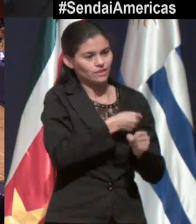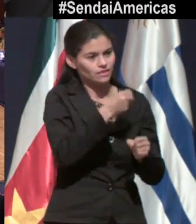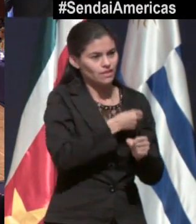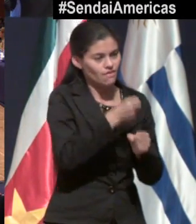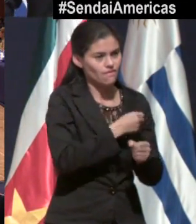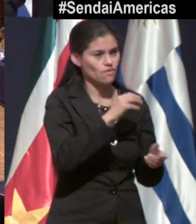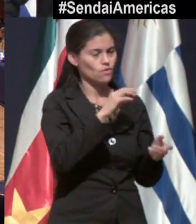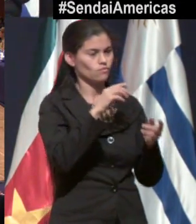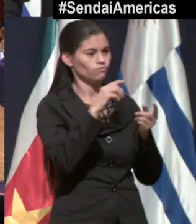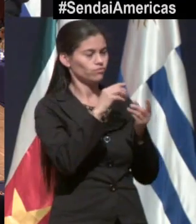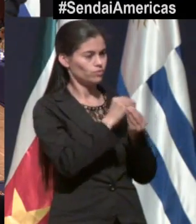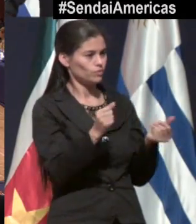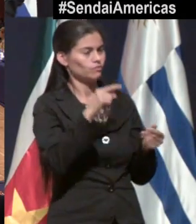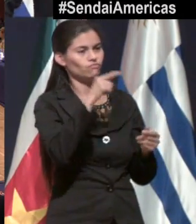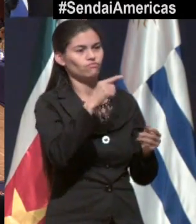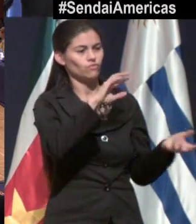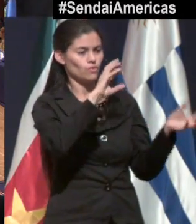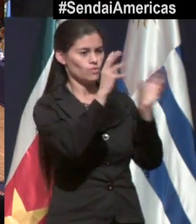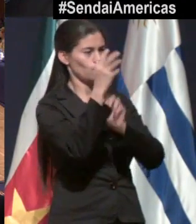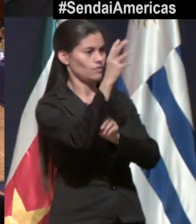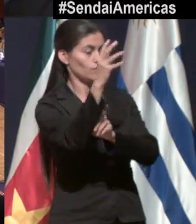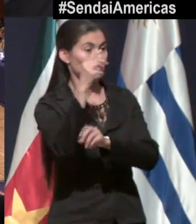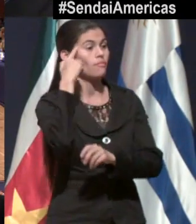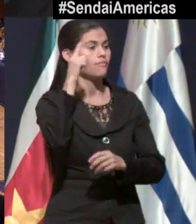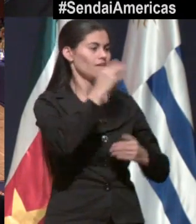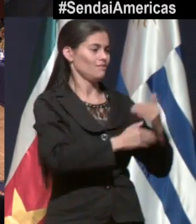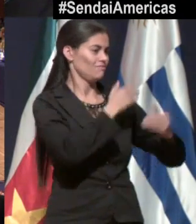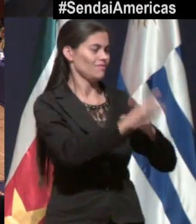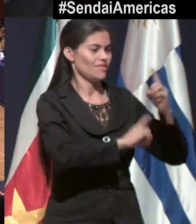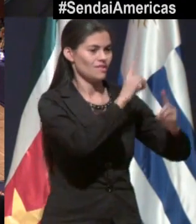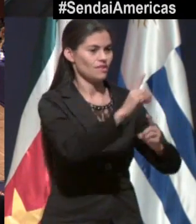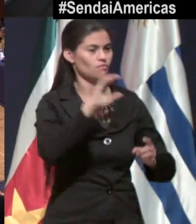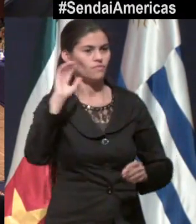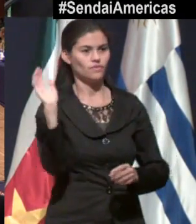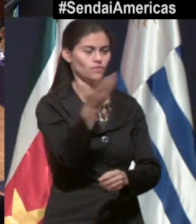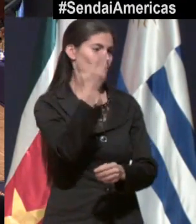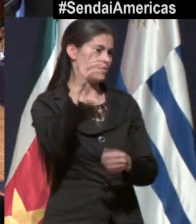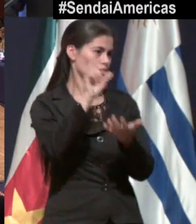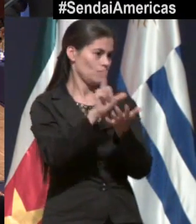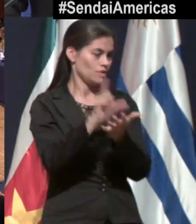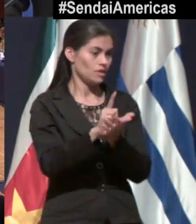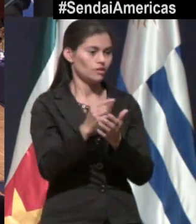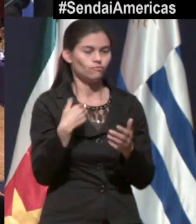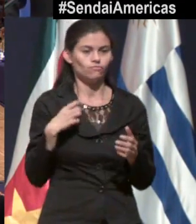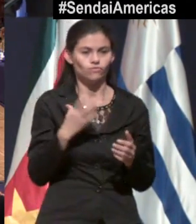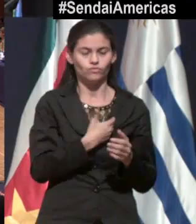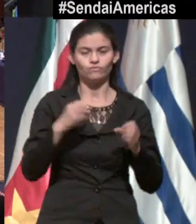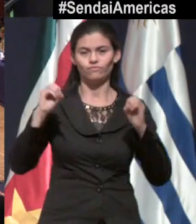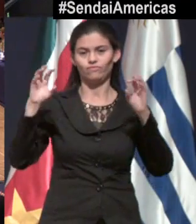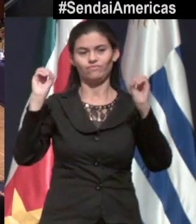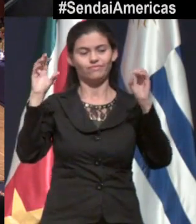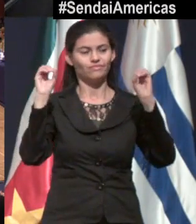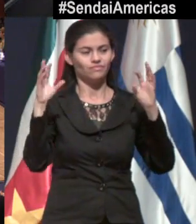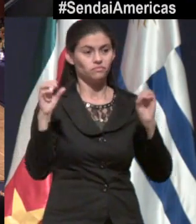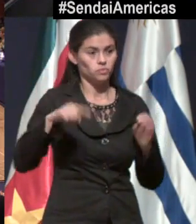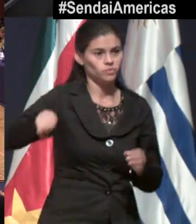de desastre en los procesos de desarrollo a todo nivel. Así es que nos congratulamos enormemente por contar aquí